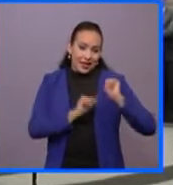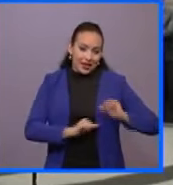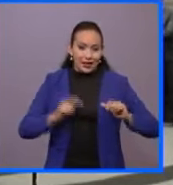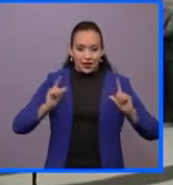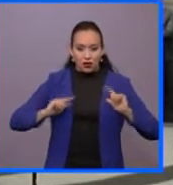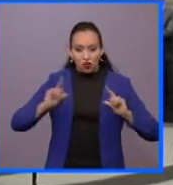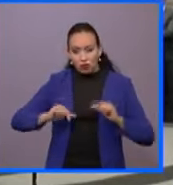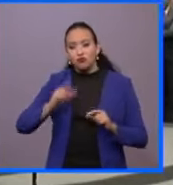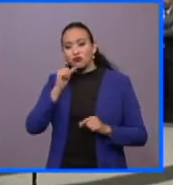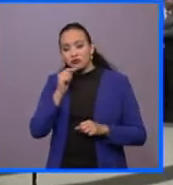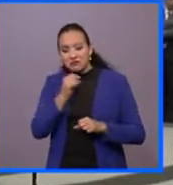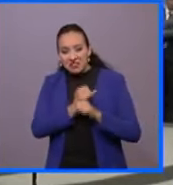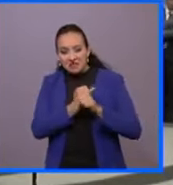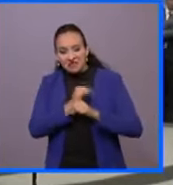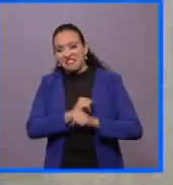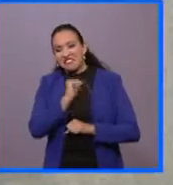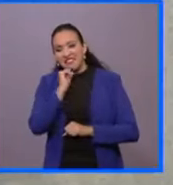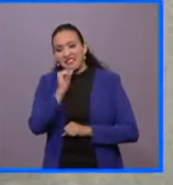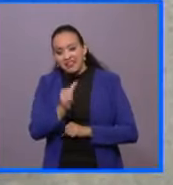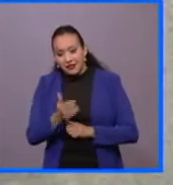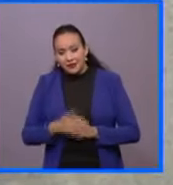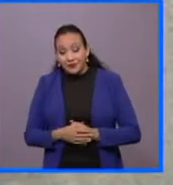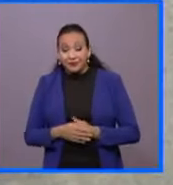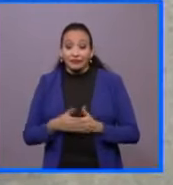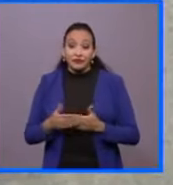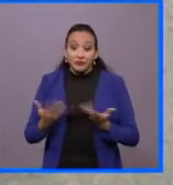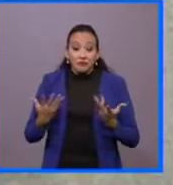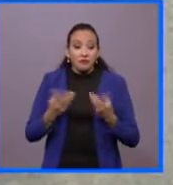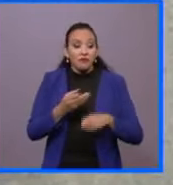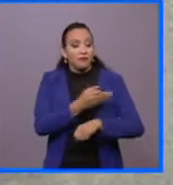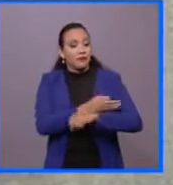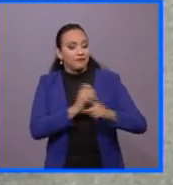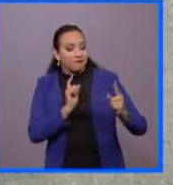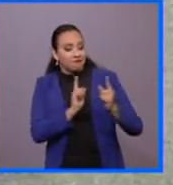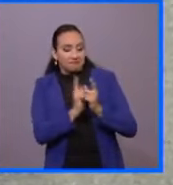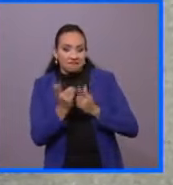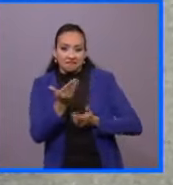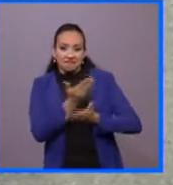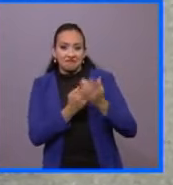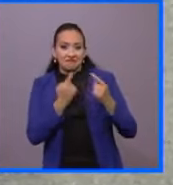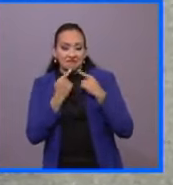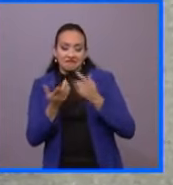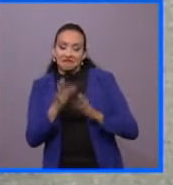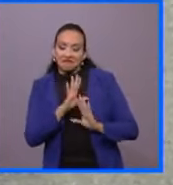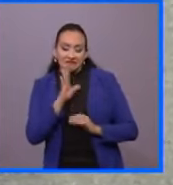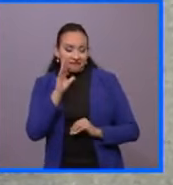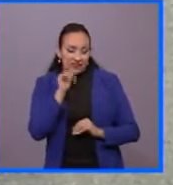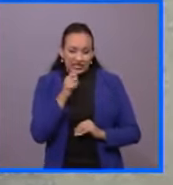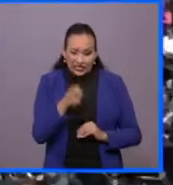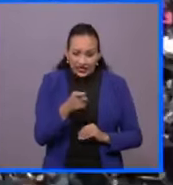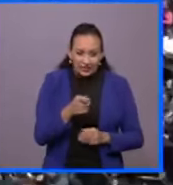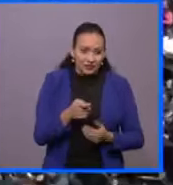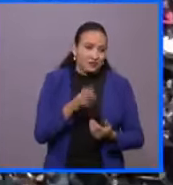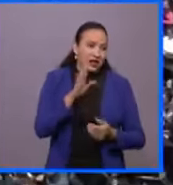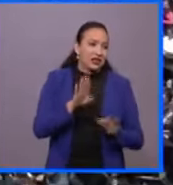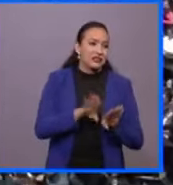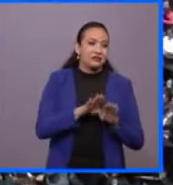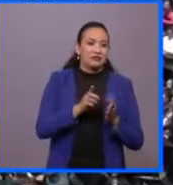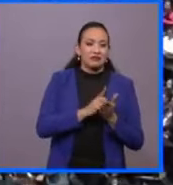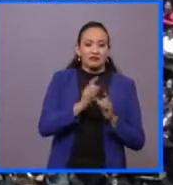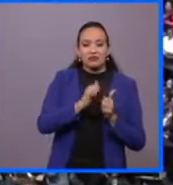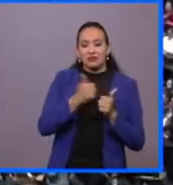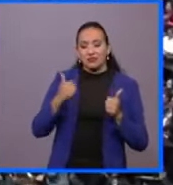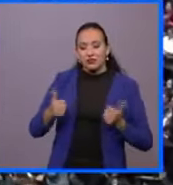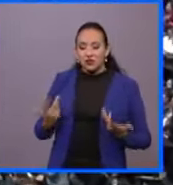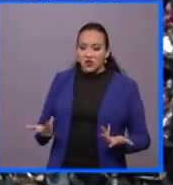regulación. Agrega que su aprobación sin diálogo con las familias y organizaciones de la sociedad civil es un retroceso, por lo que la deuda